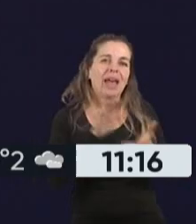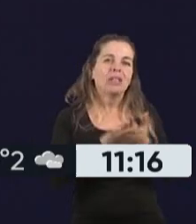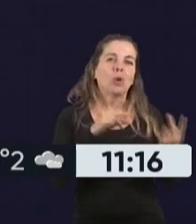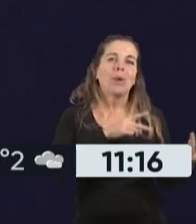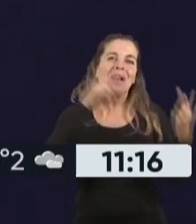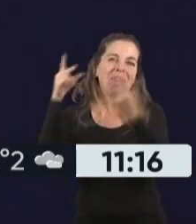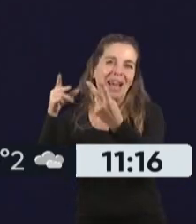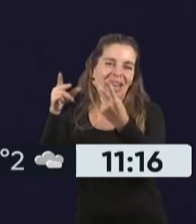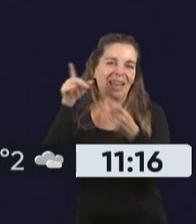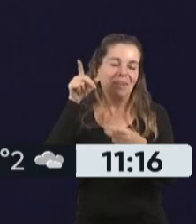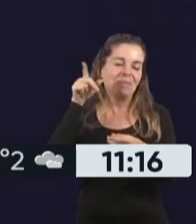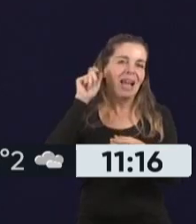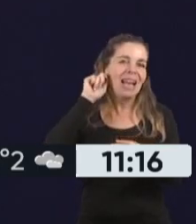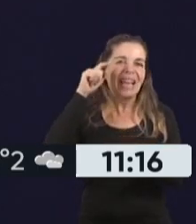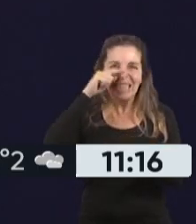al G7.